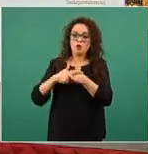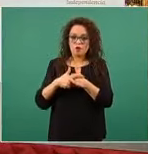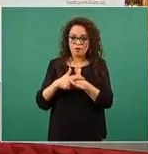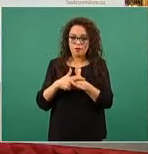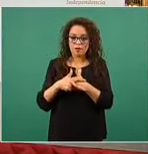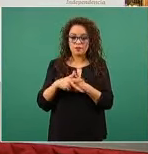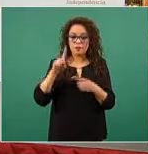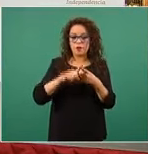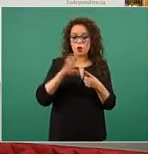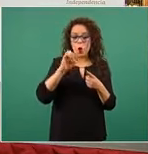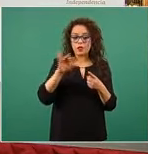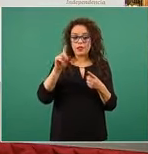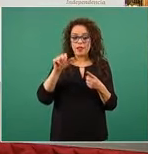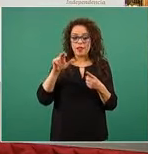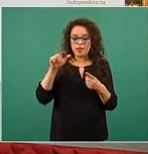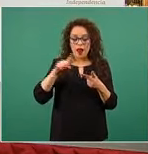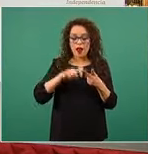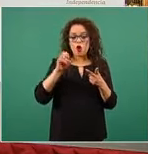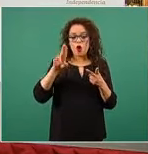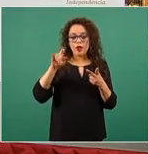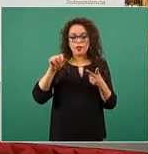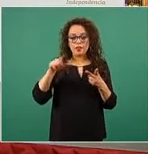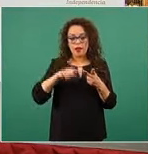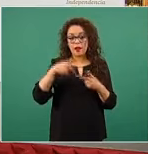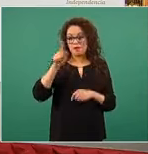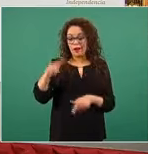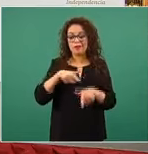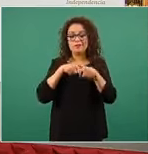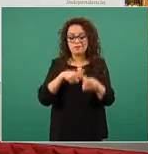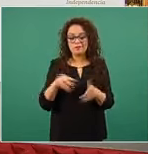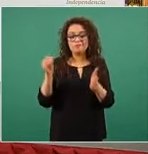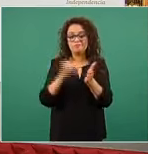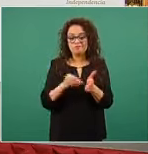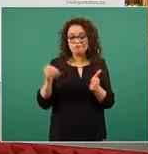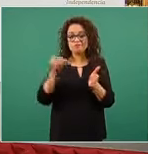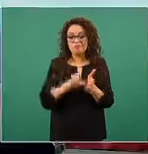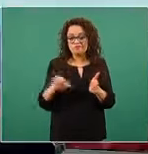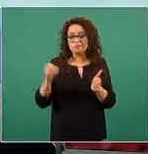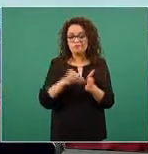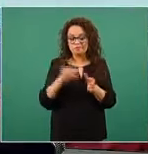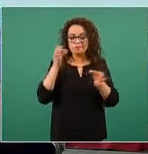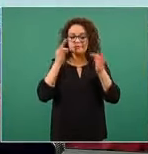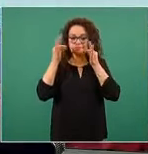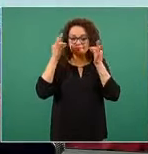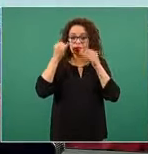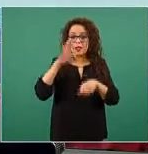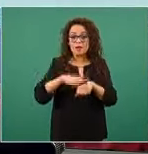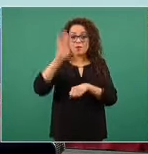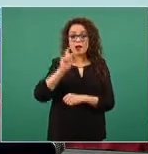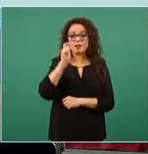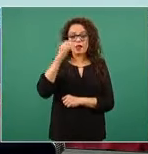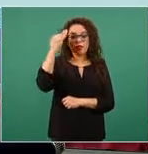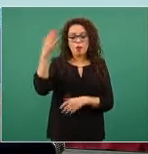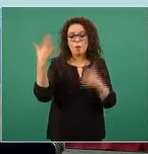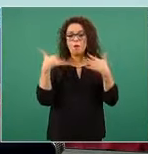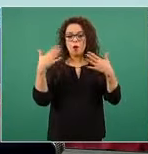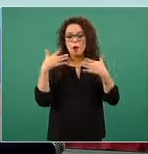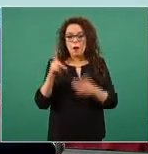múltiples países tienen transmisión sostenida de sarampión. Todo el tiempo, en particular en la primavera, hay casos de